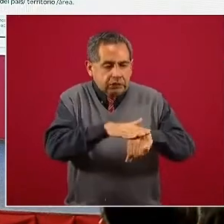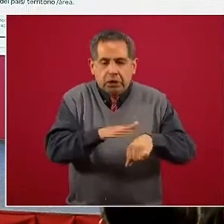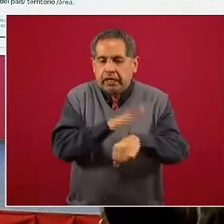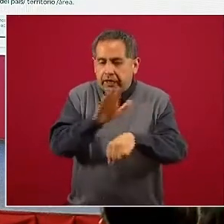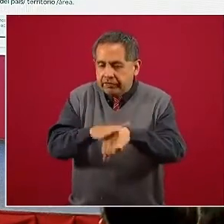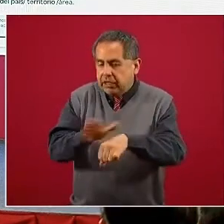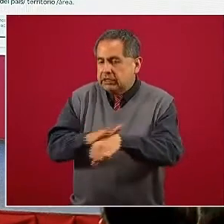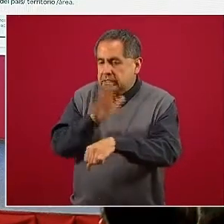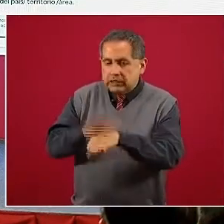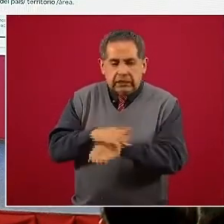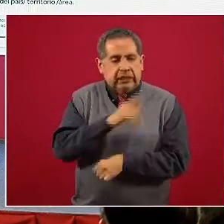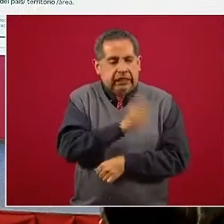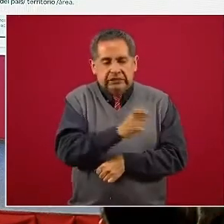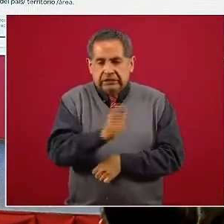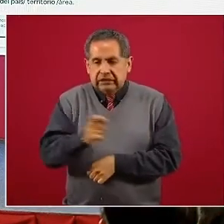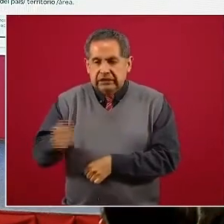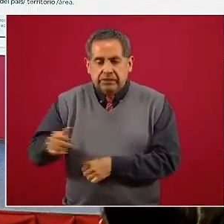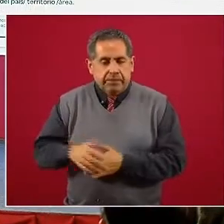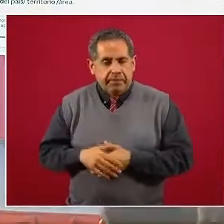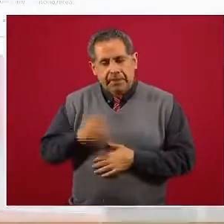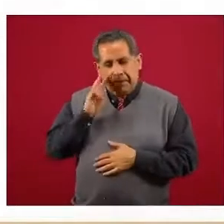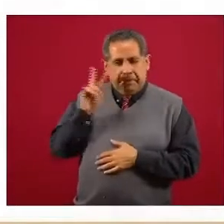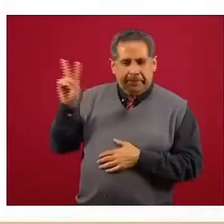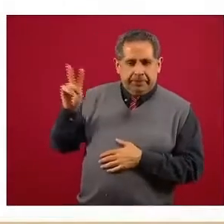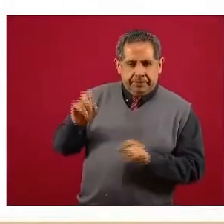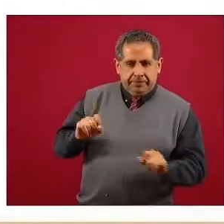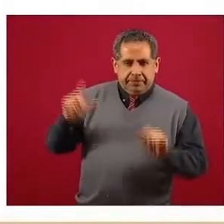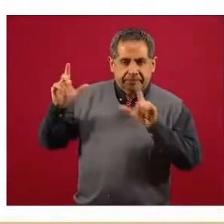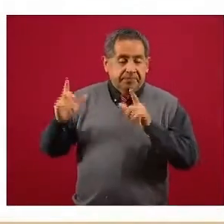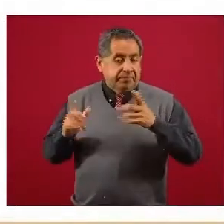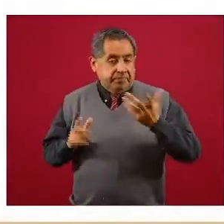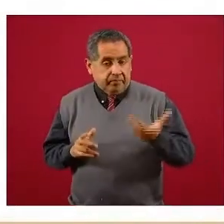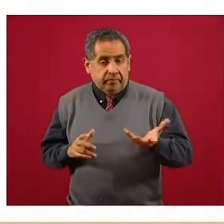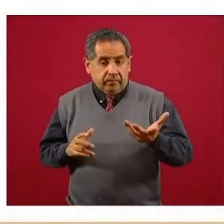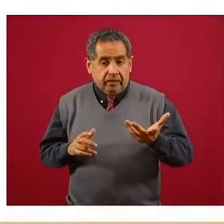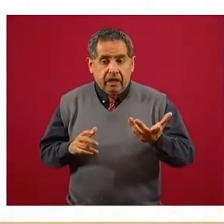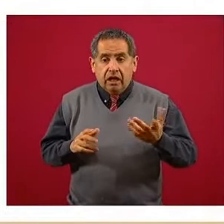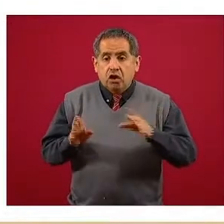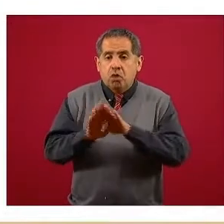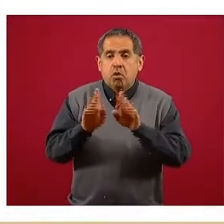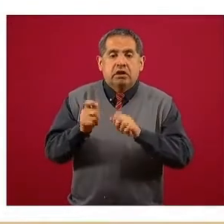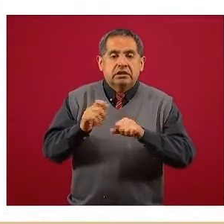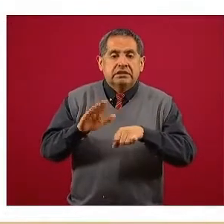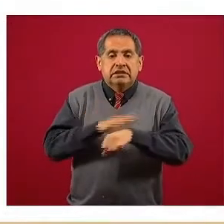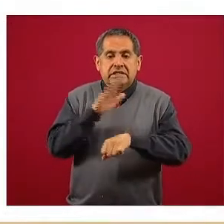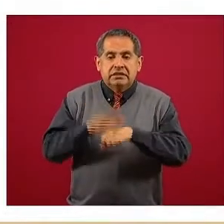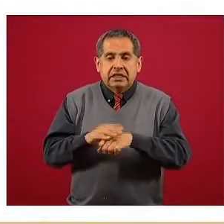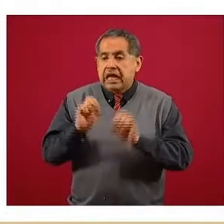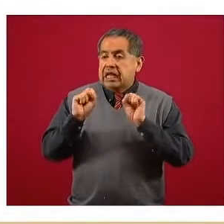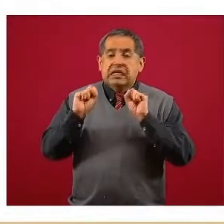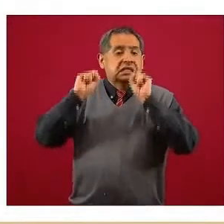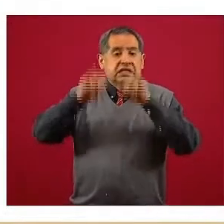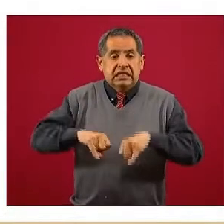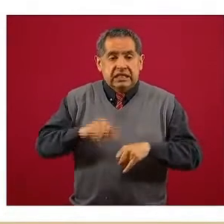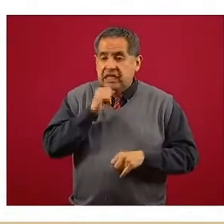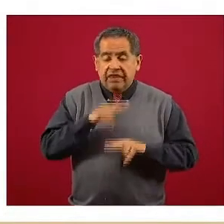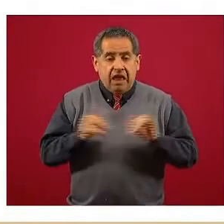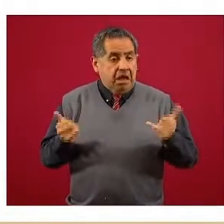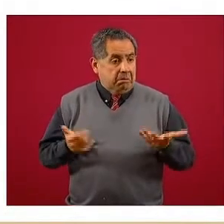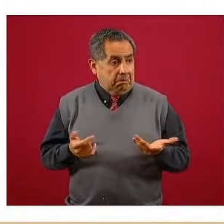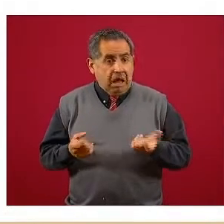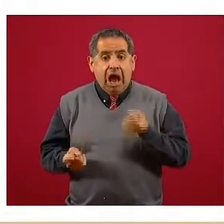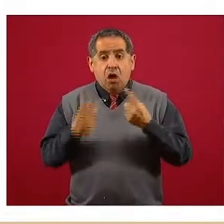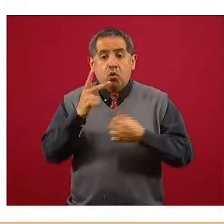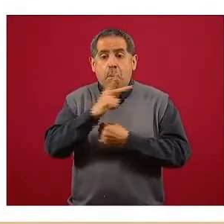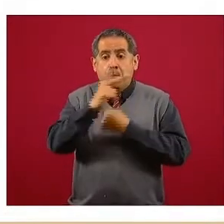mismos. Quiero que observen en la diapositiva que pues hay una categoría que es sin casos y corresponde a países,